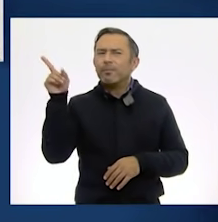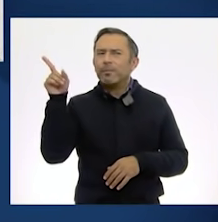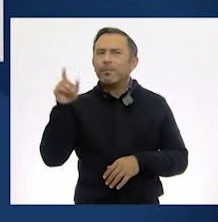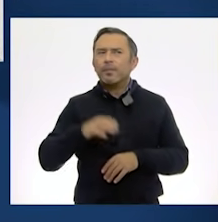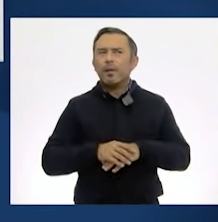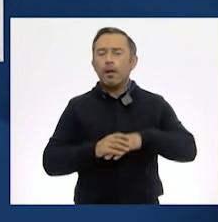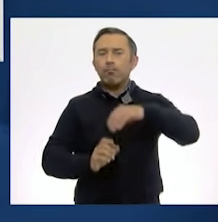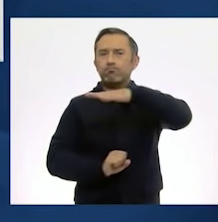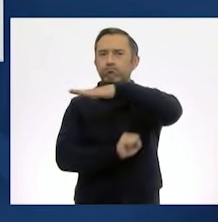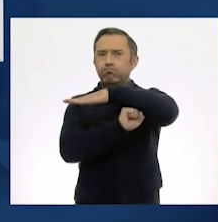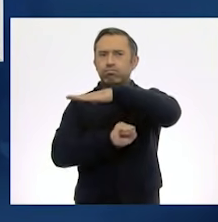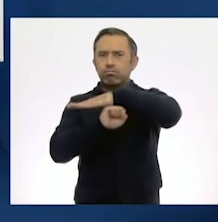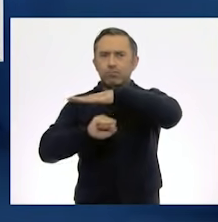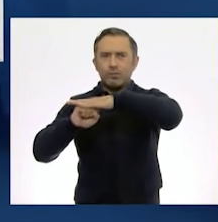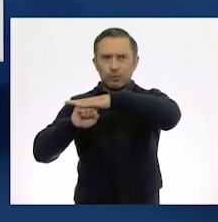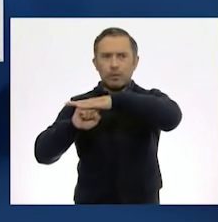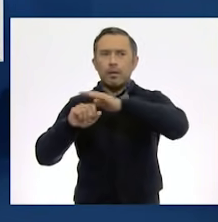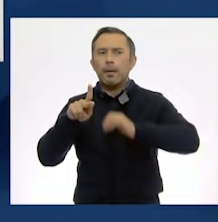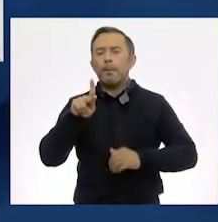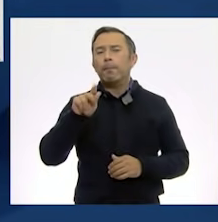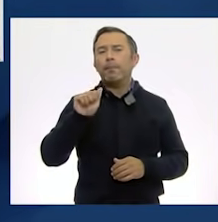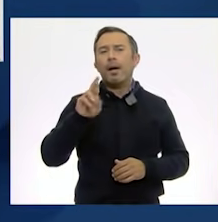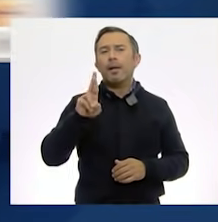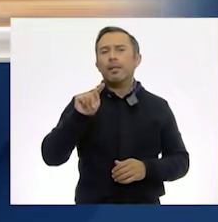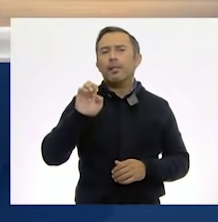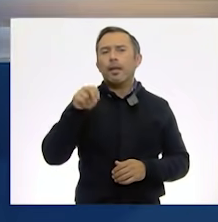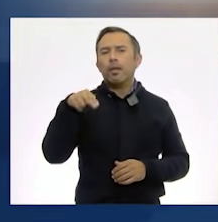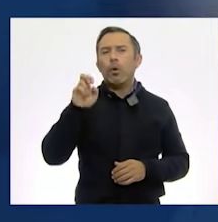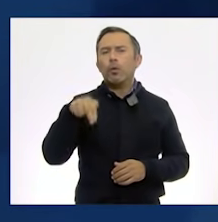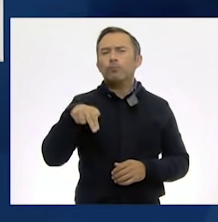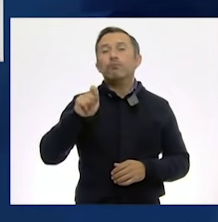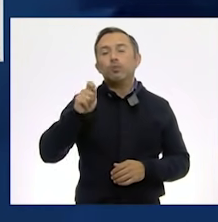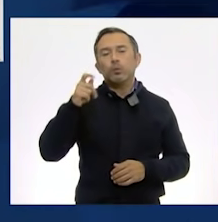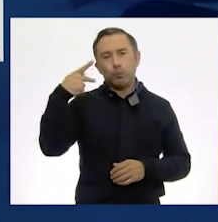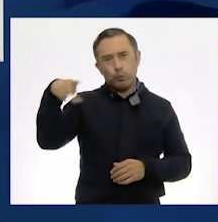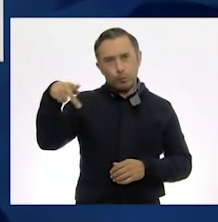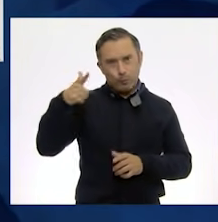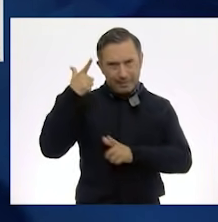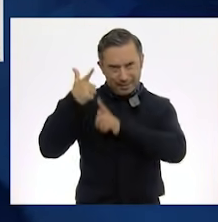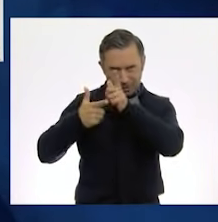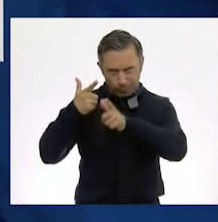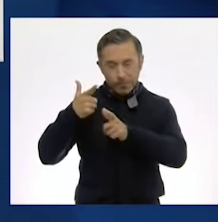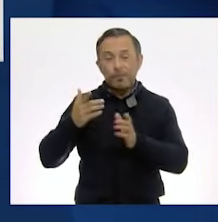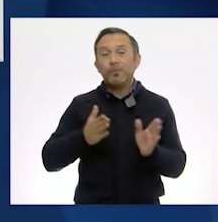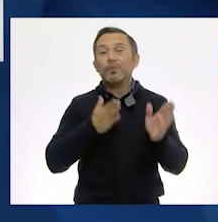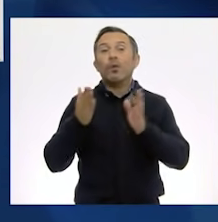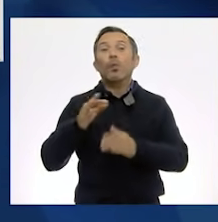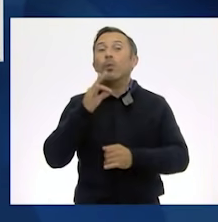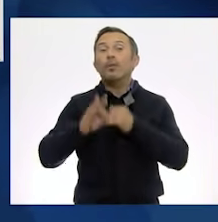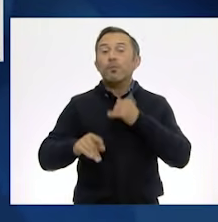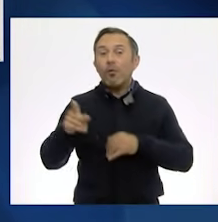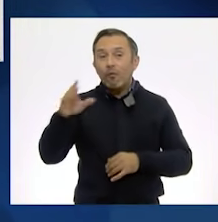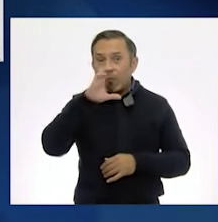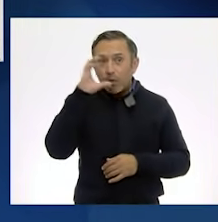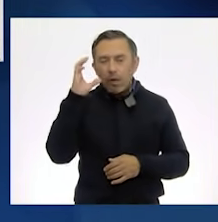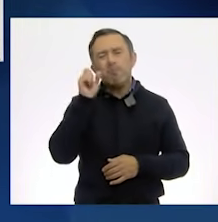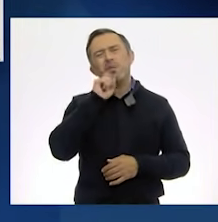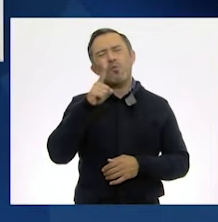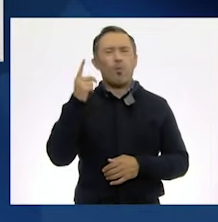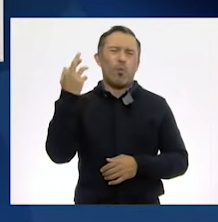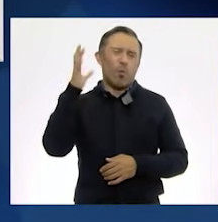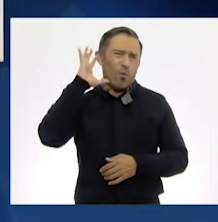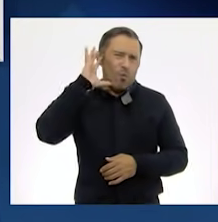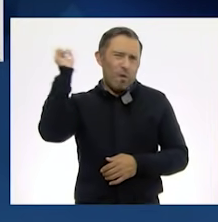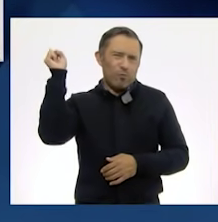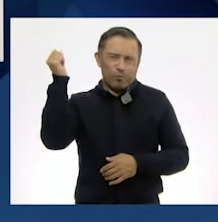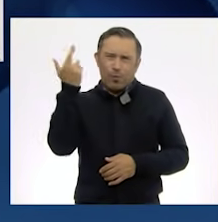Partenón que perteneció a la cultura griega. Bien, ¿y por último? Por último, también tenemos al igual de famoso Coliseo